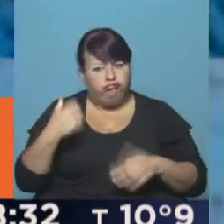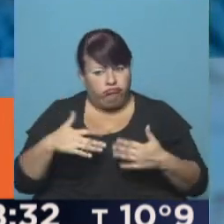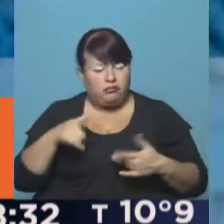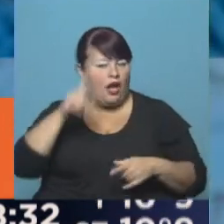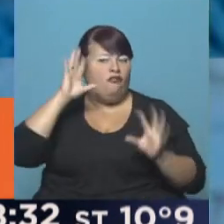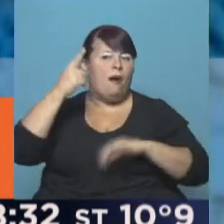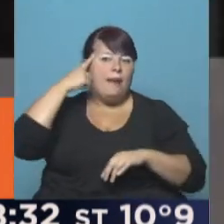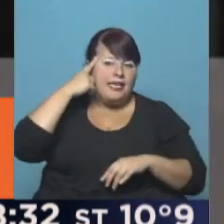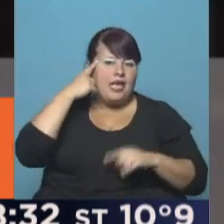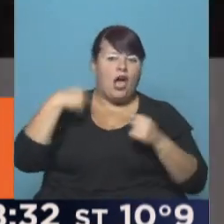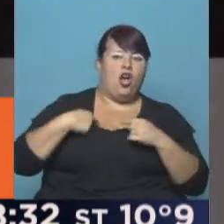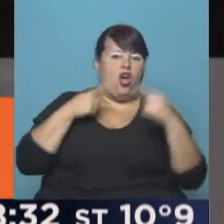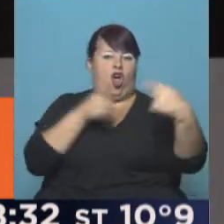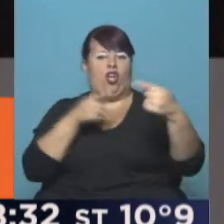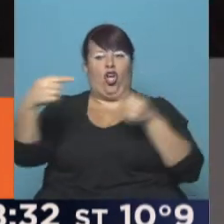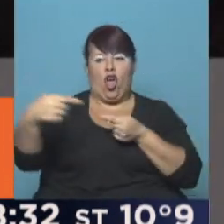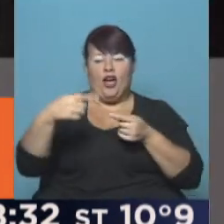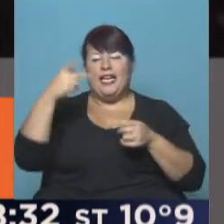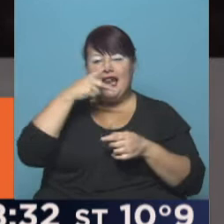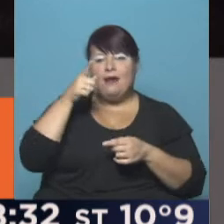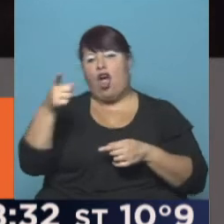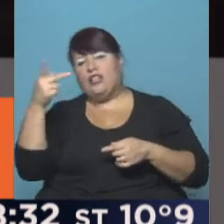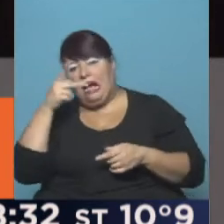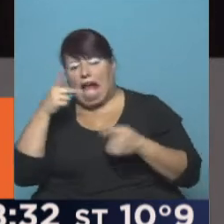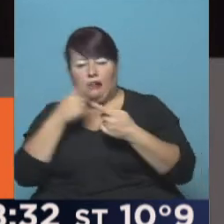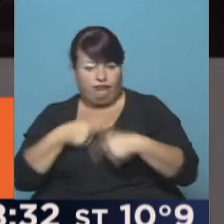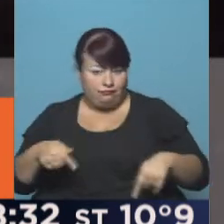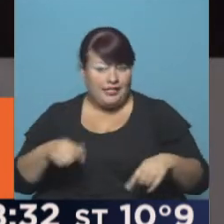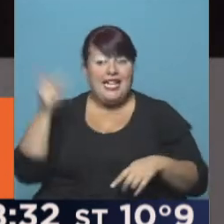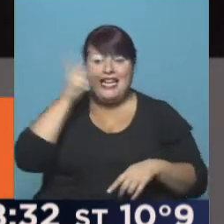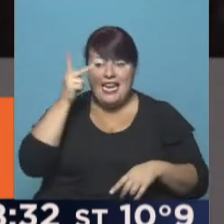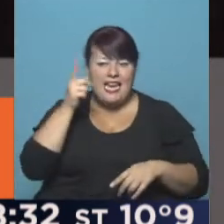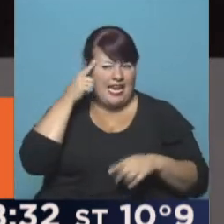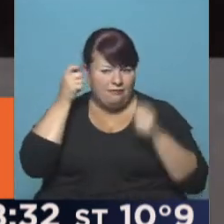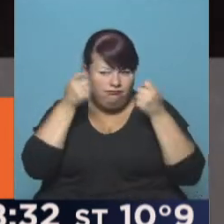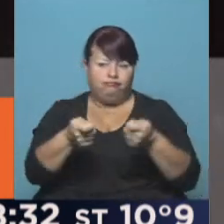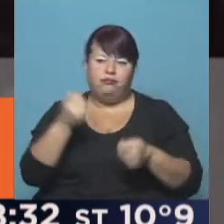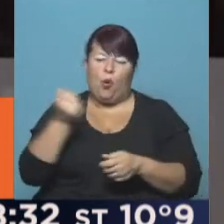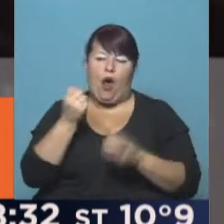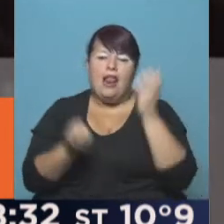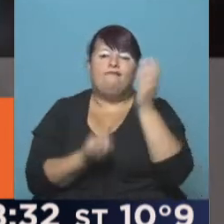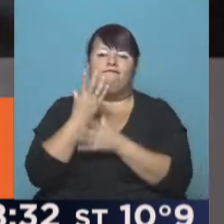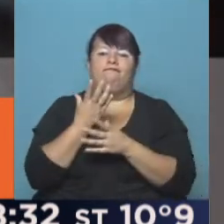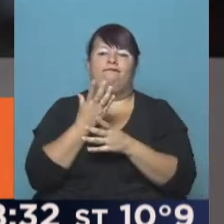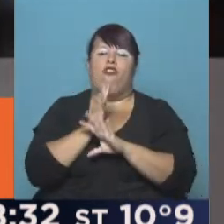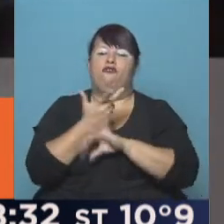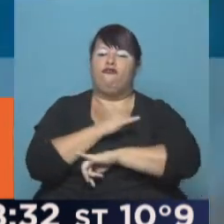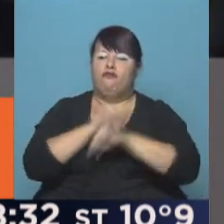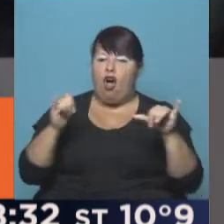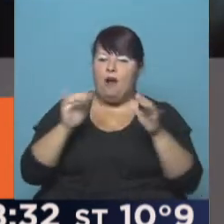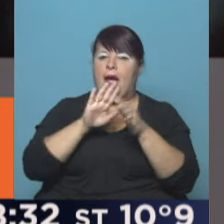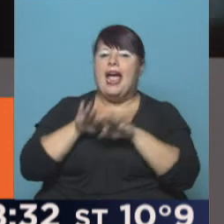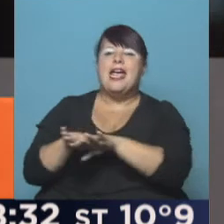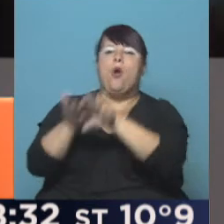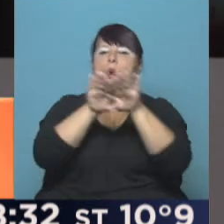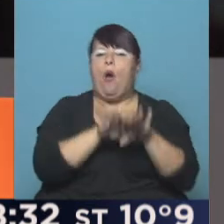esta idea de uno contra otro, ¿no? Kirchnerismo, antikirchnerismo. El kirchnerismo apostó mucho a crear un mensaje